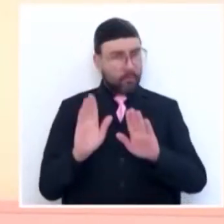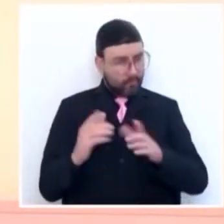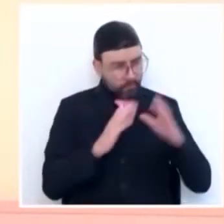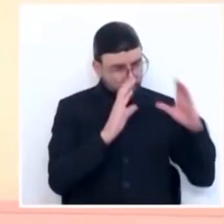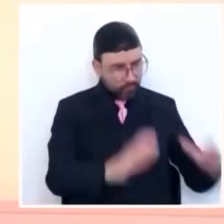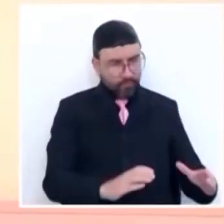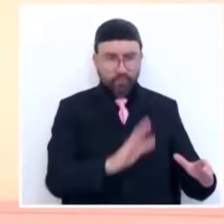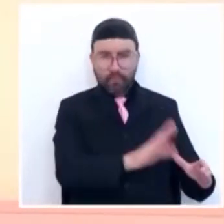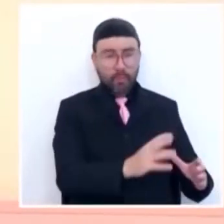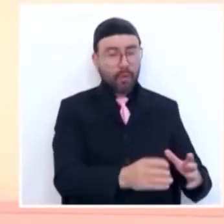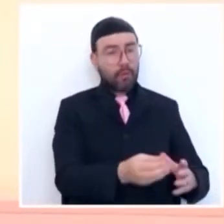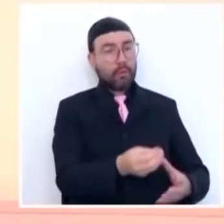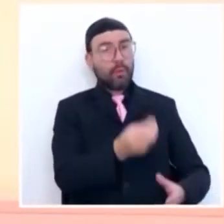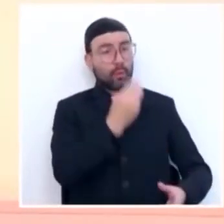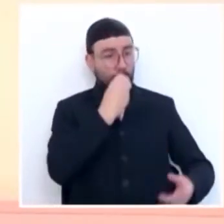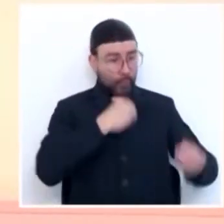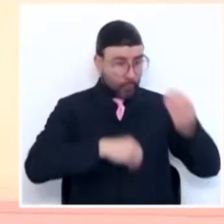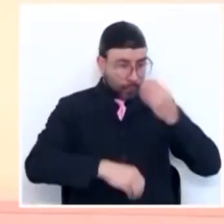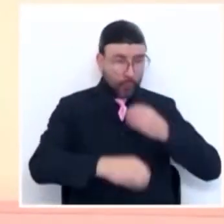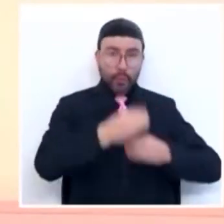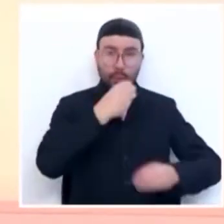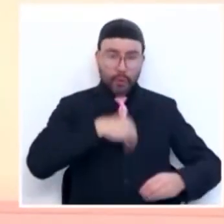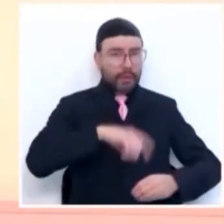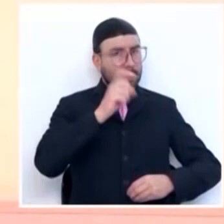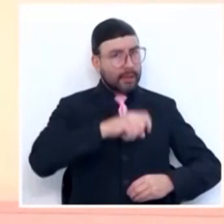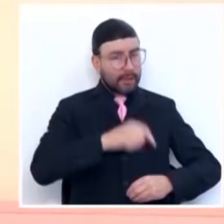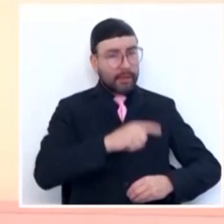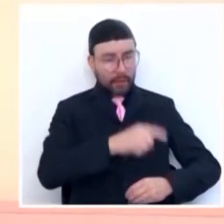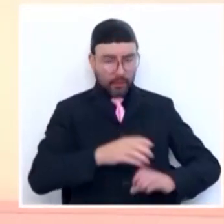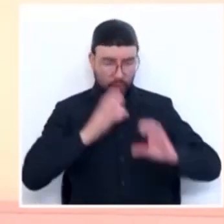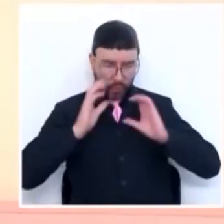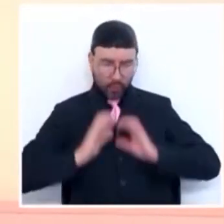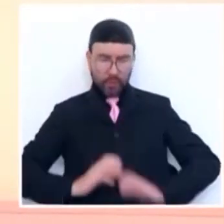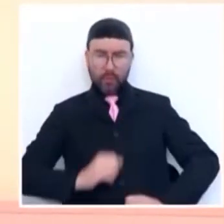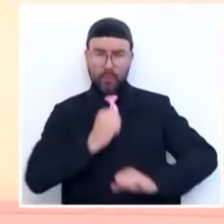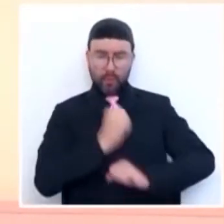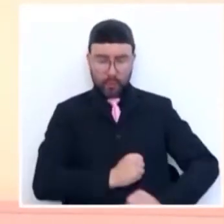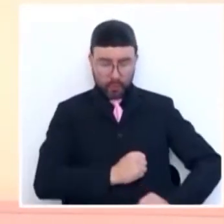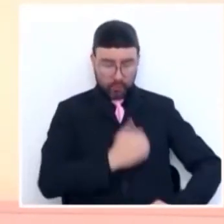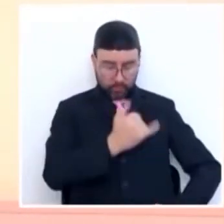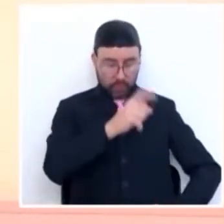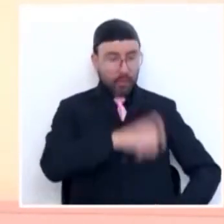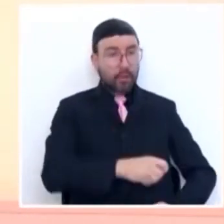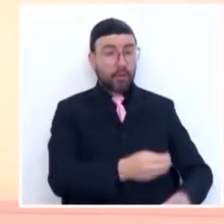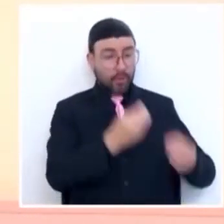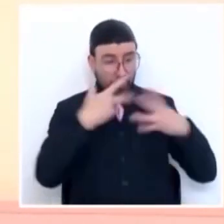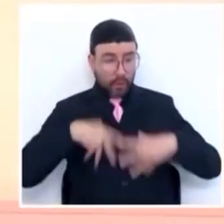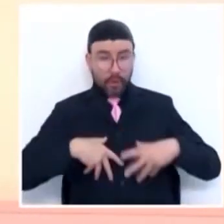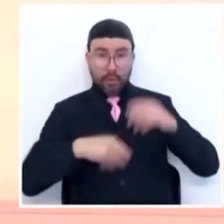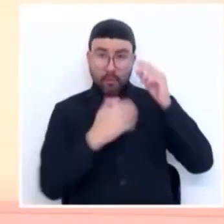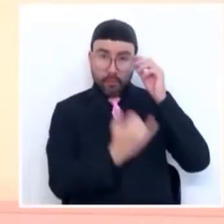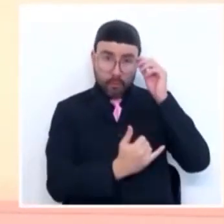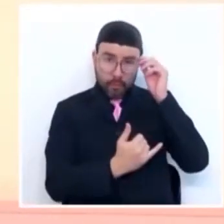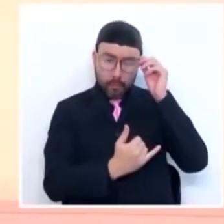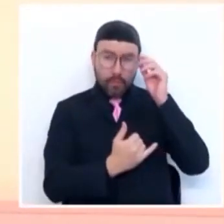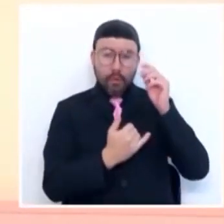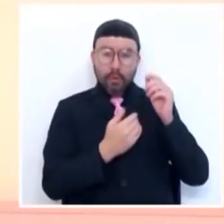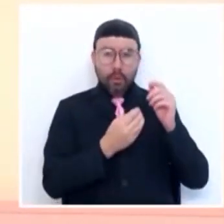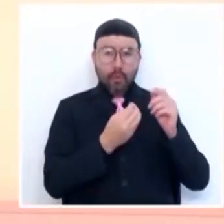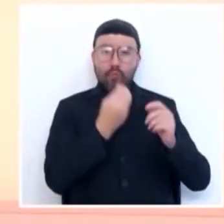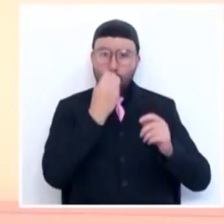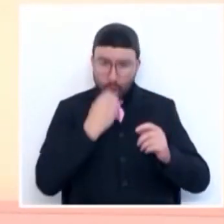tanto necesarios para nutrir nuestro cuerpo y que tienen que ingresar a ellos, que no ingresan por la